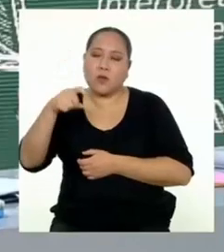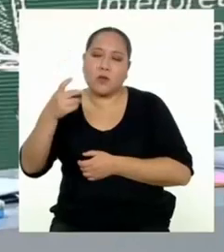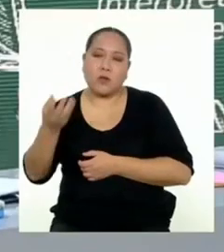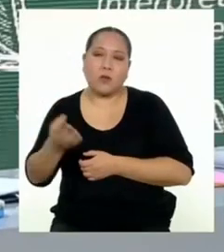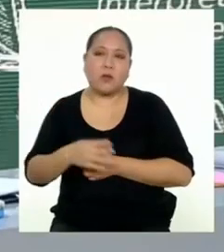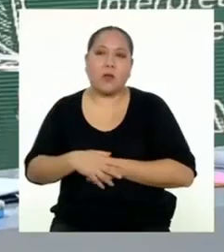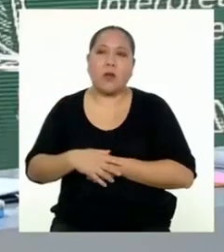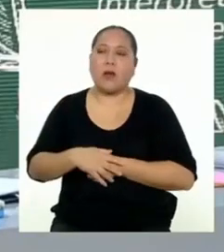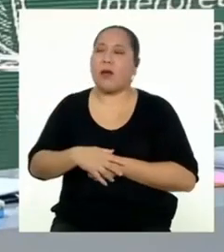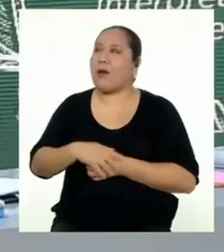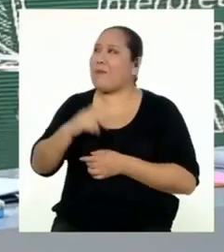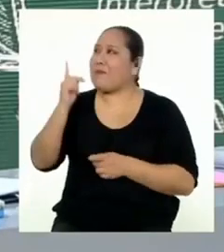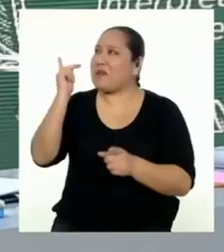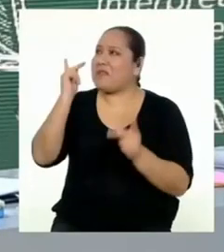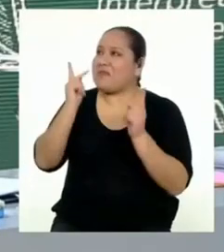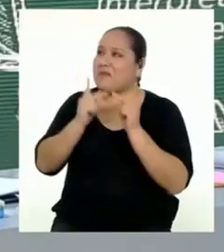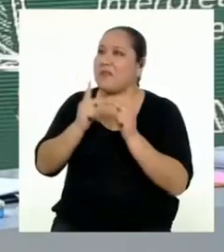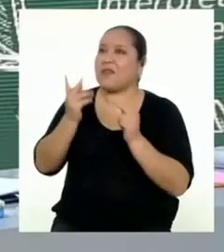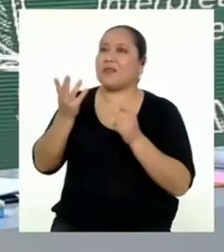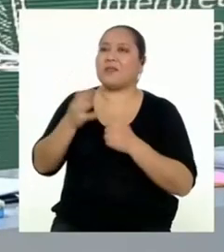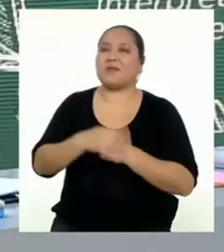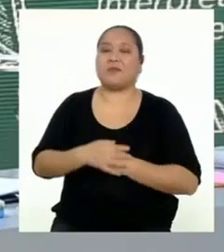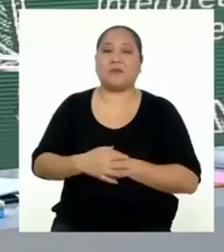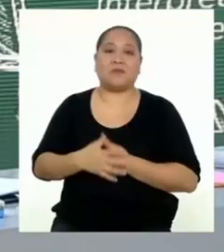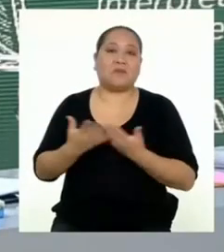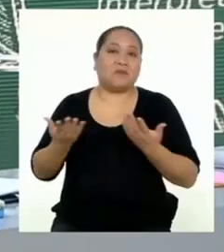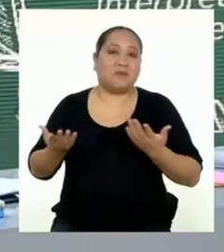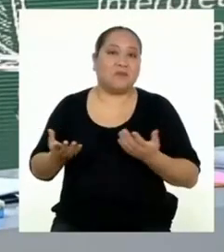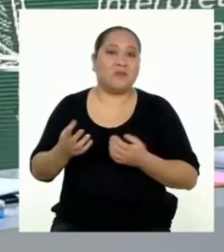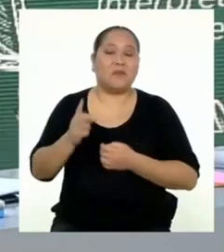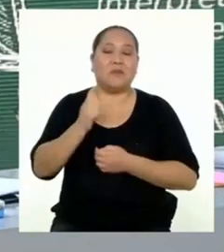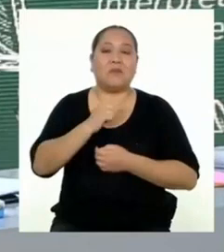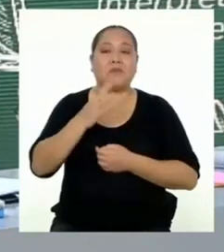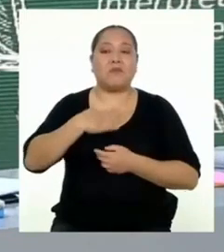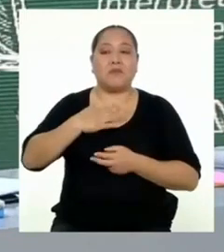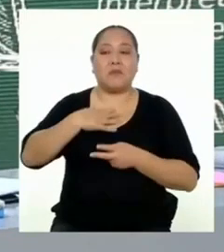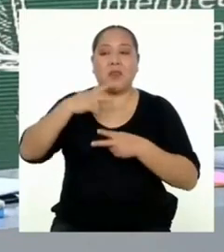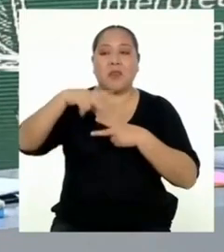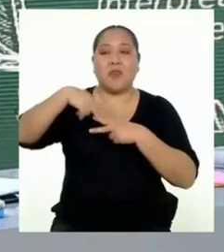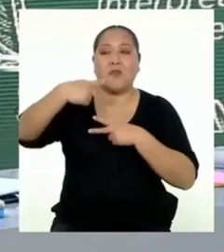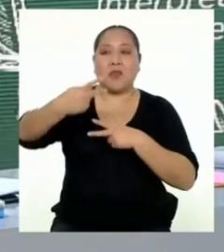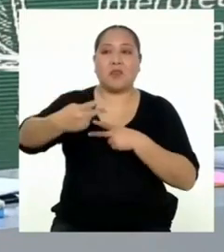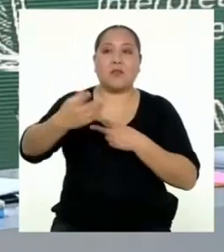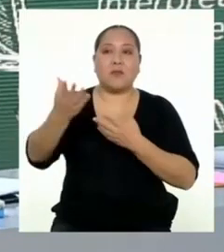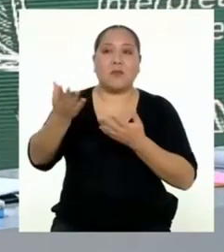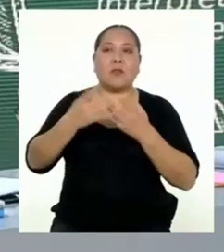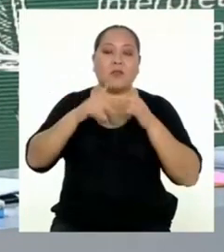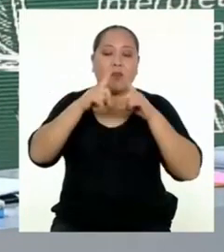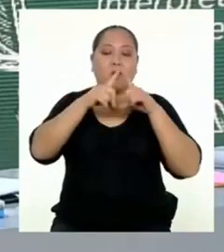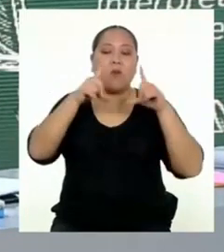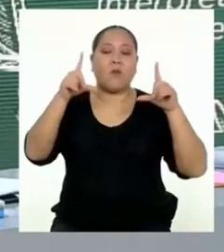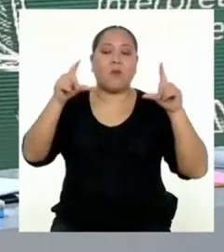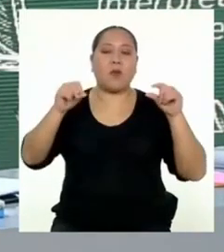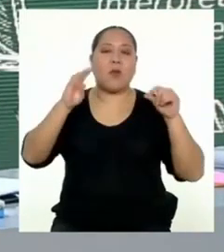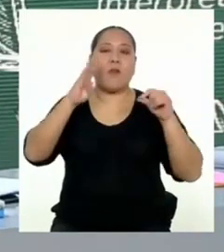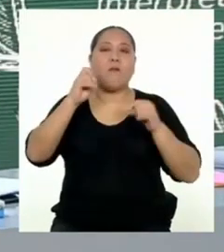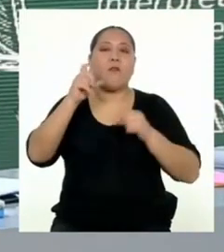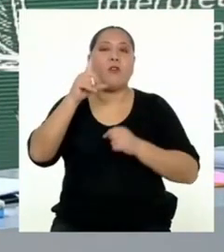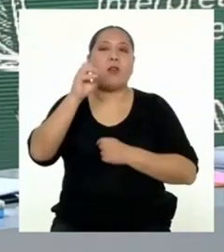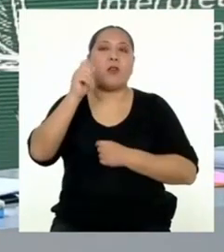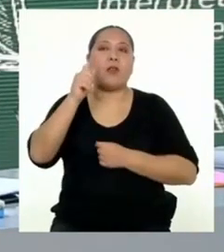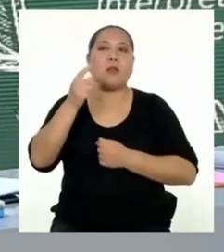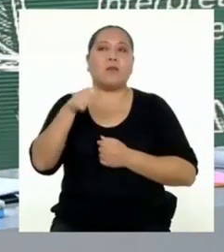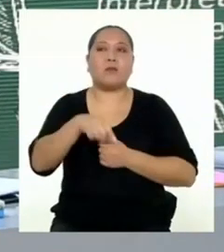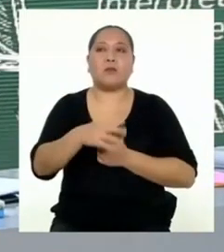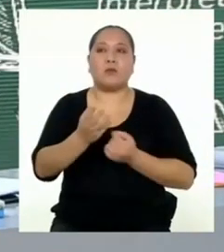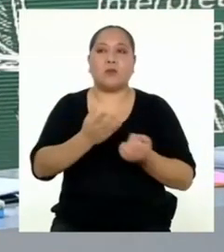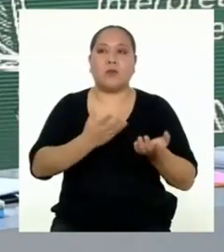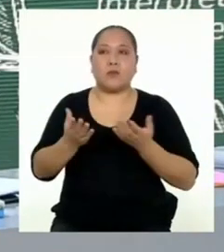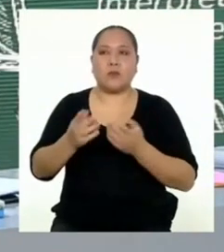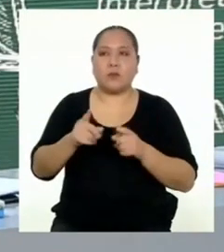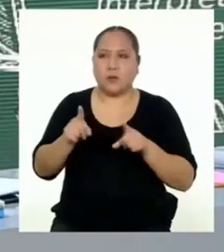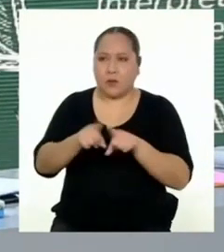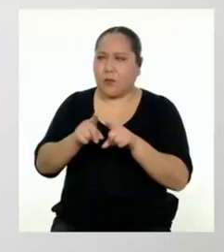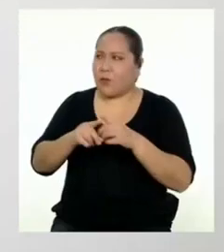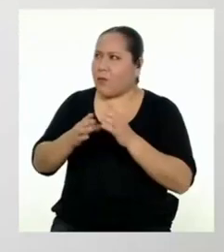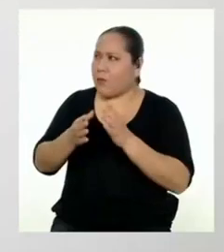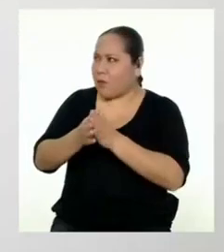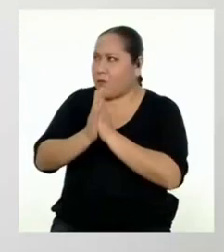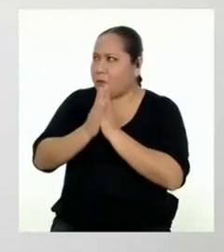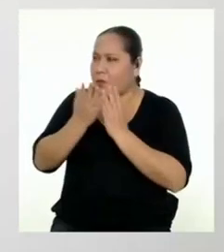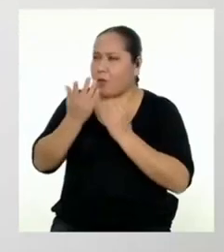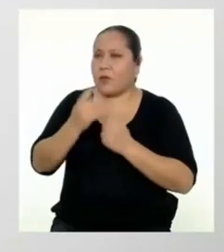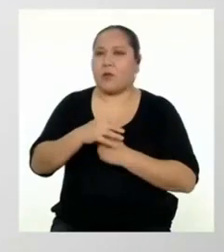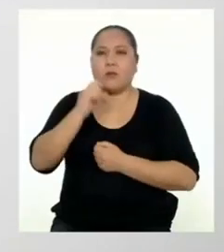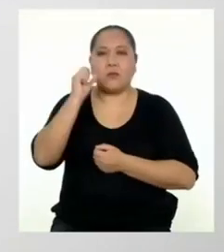necesita. ¡Excelente! Felizmente, mi vecina me dio mi boleta de venta por los servicios. ¿También los podemos